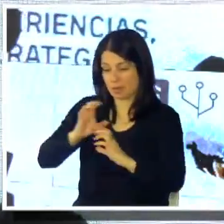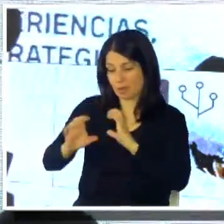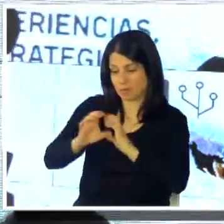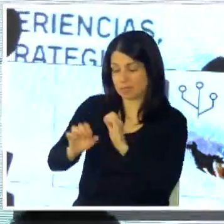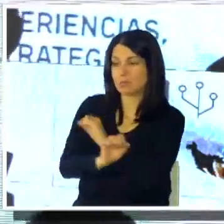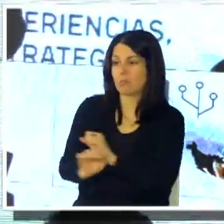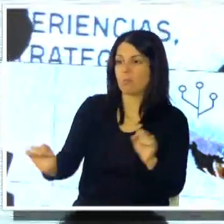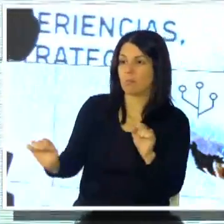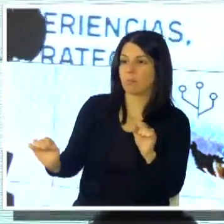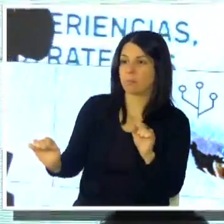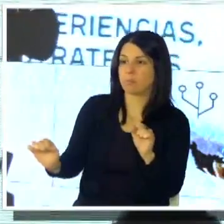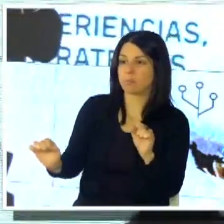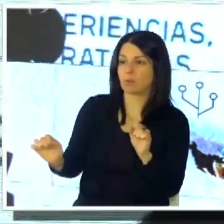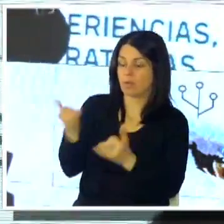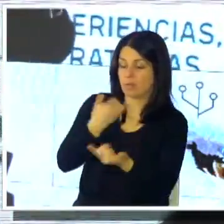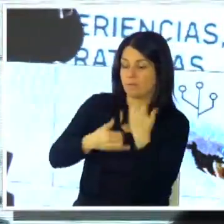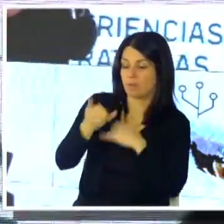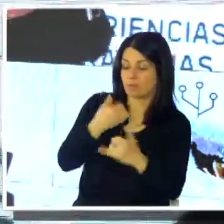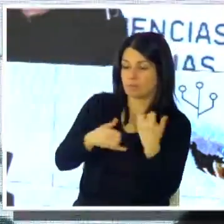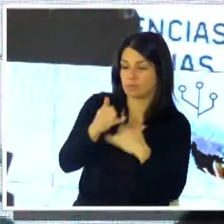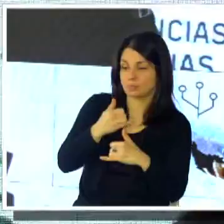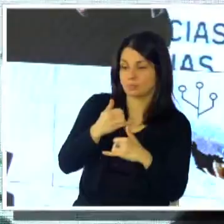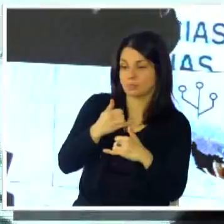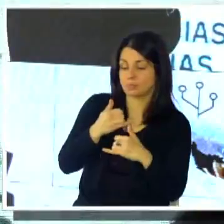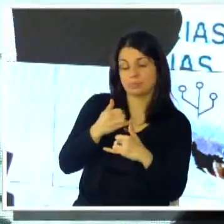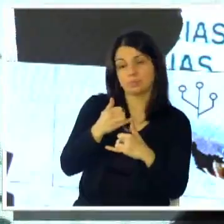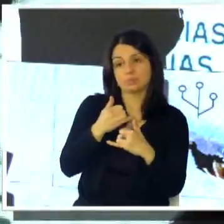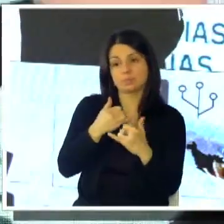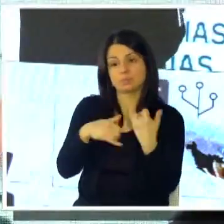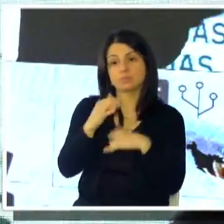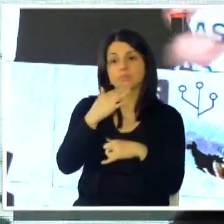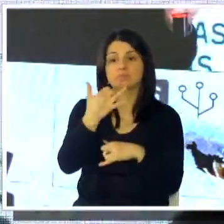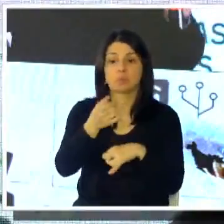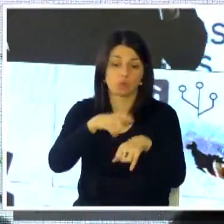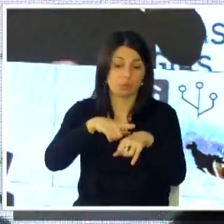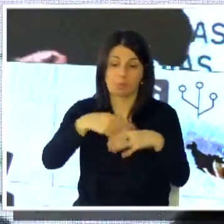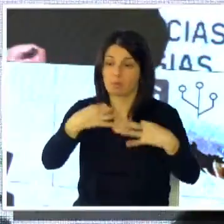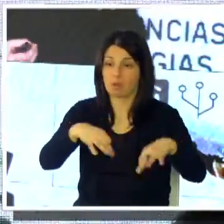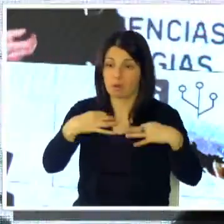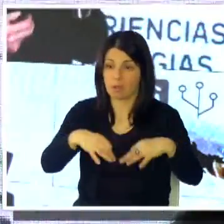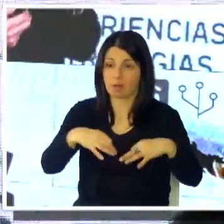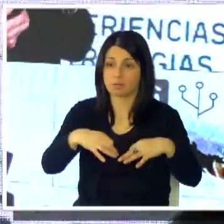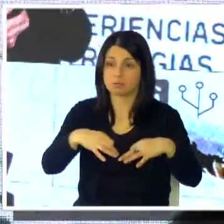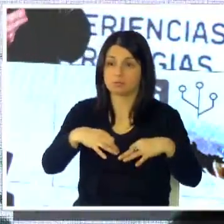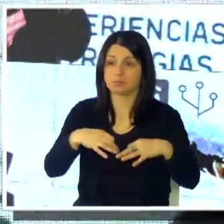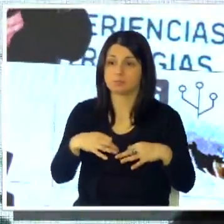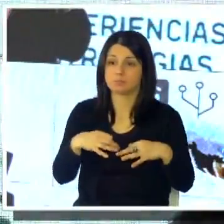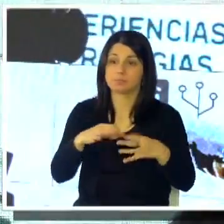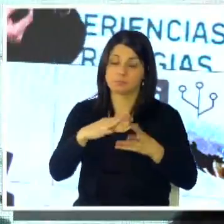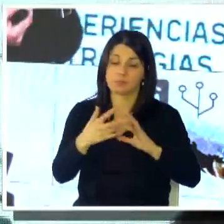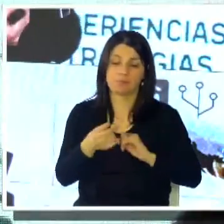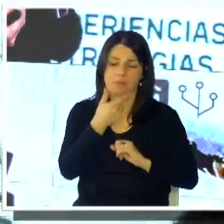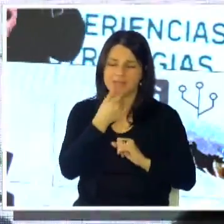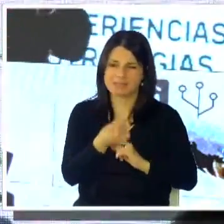poder tener información, digamos, por ejemplo, de tiempo real, en forma